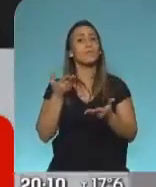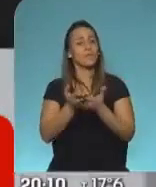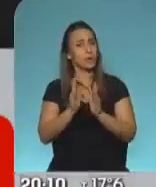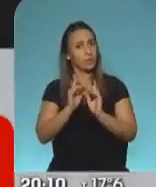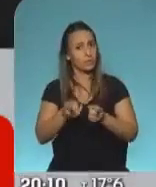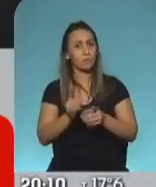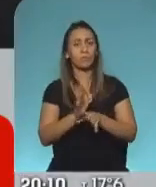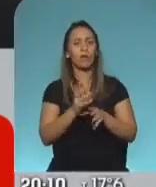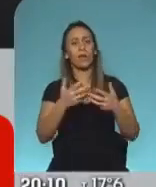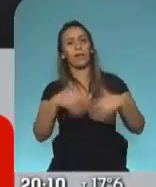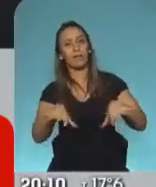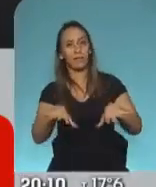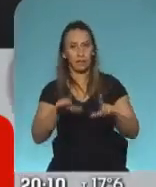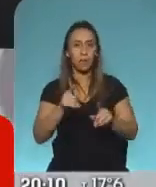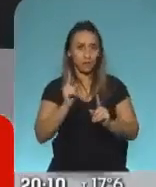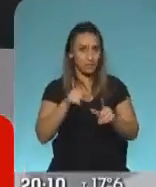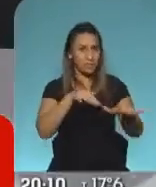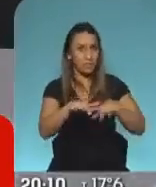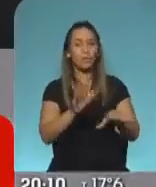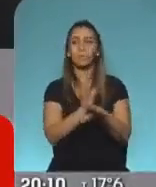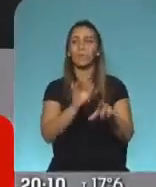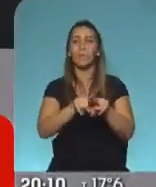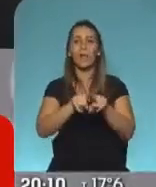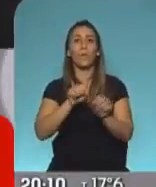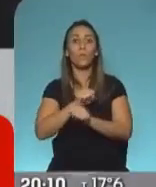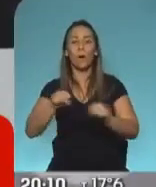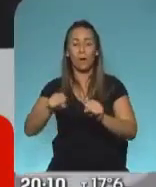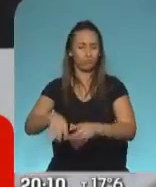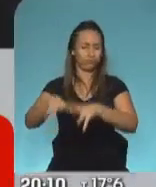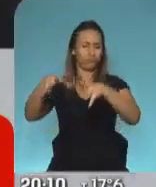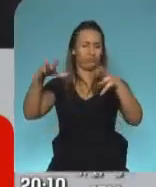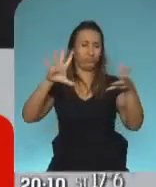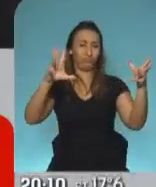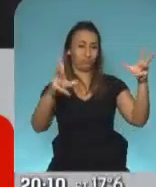esta situación con una explosión nuclear. Los invito a que compartamos su testimonio.